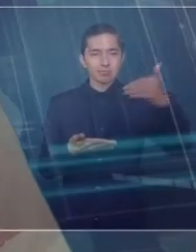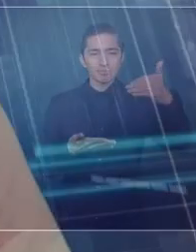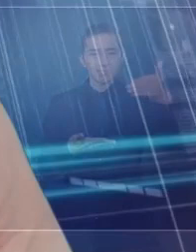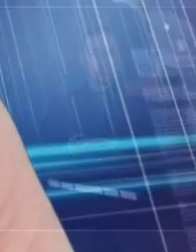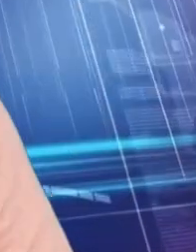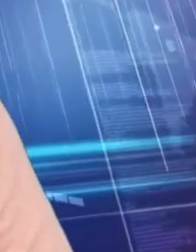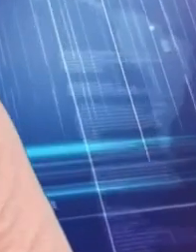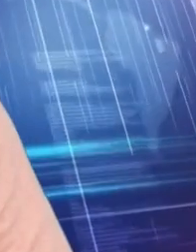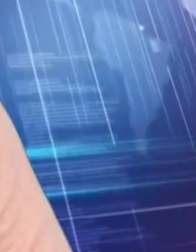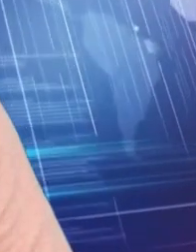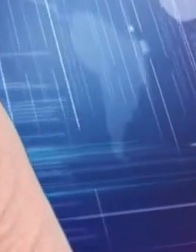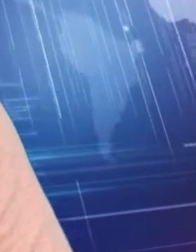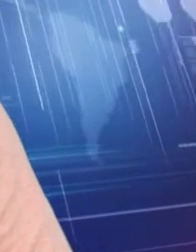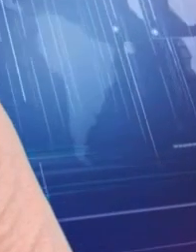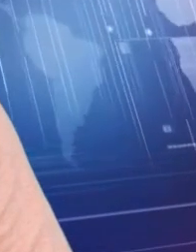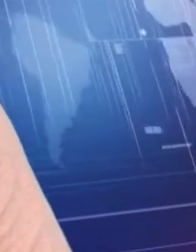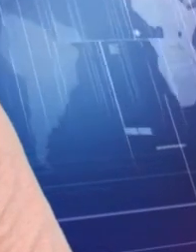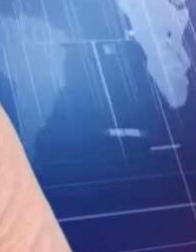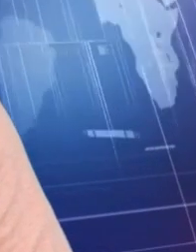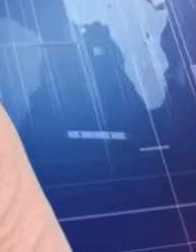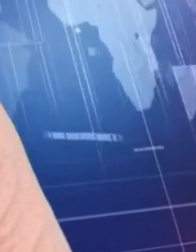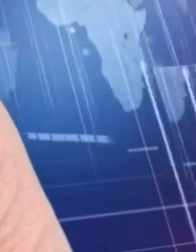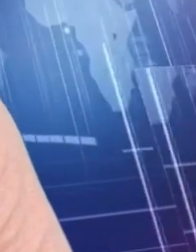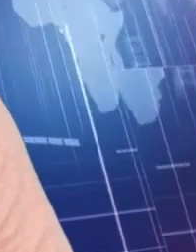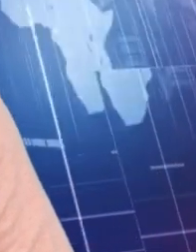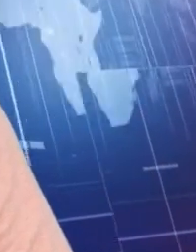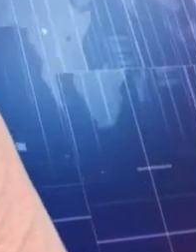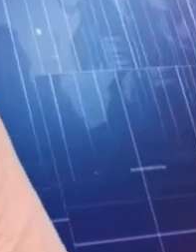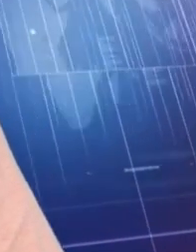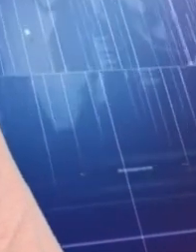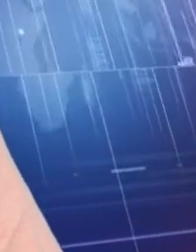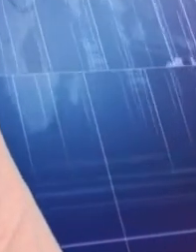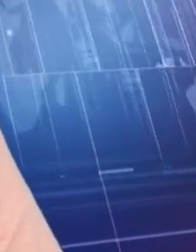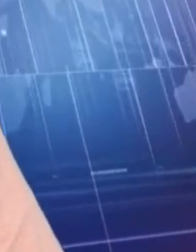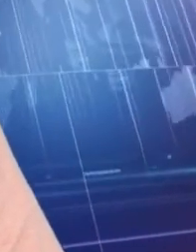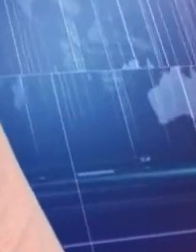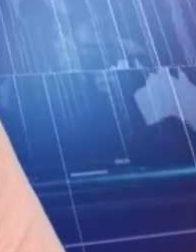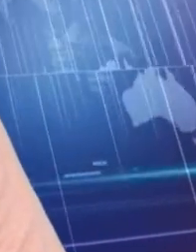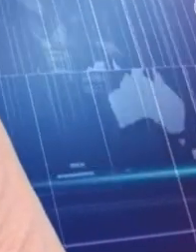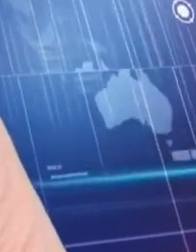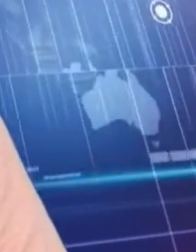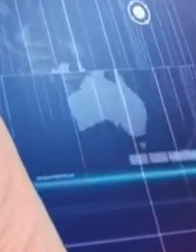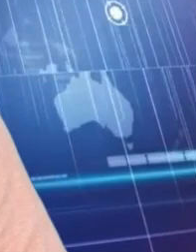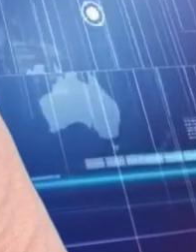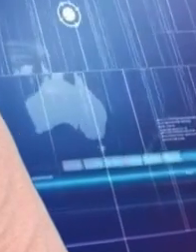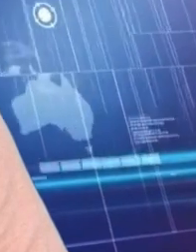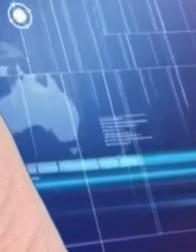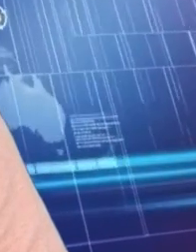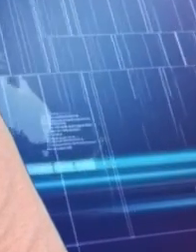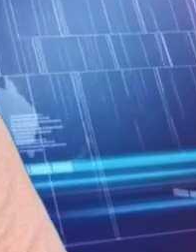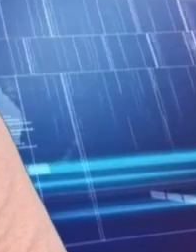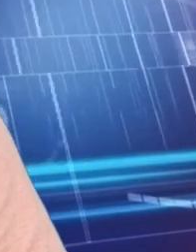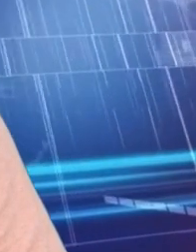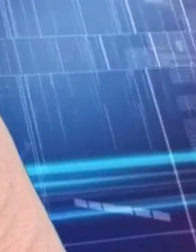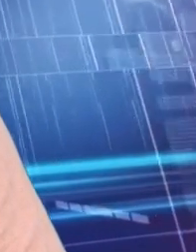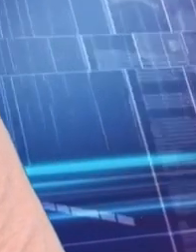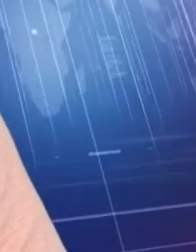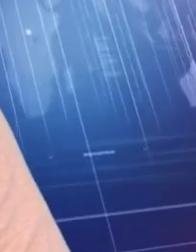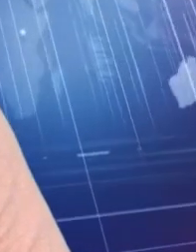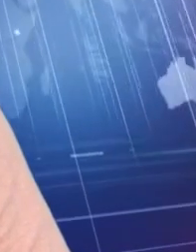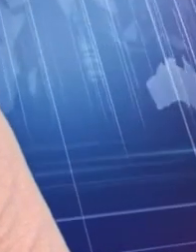nacional. Y bueno, aunque secretarios de Estado se encuentran ahorita en cuarentena por el tema del COVID, en particular Arturo Herrera, el de Hacienda, y